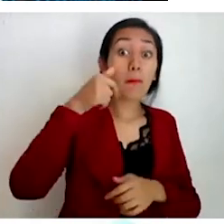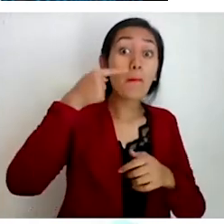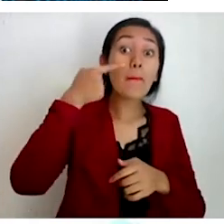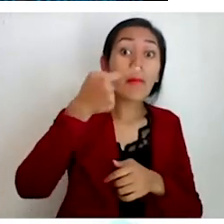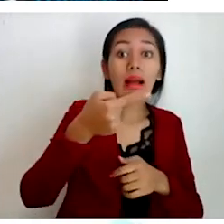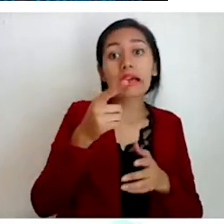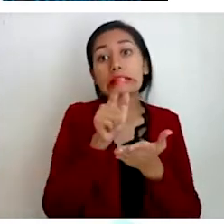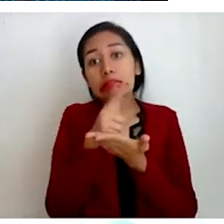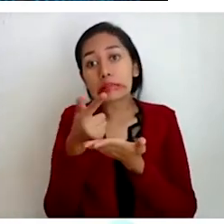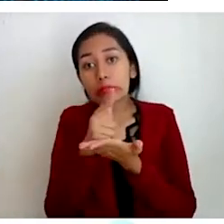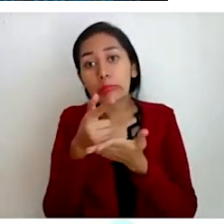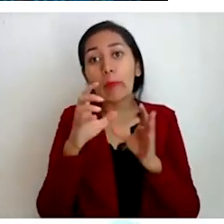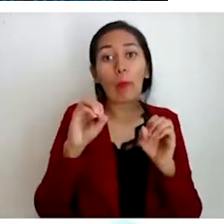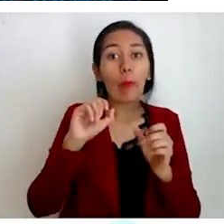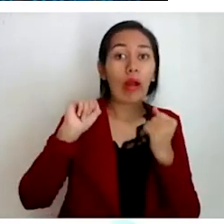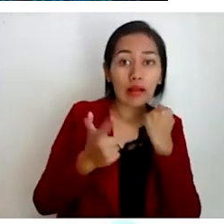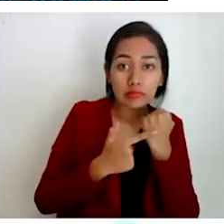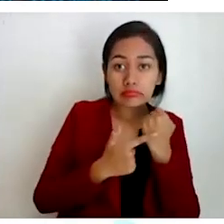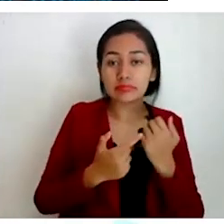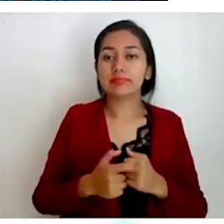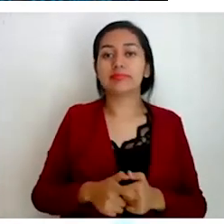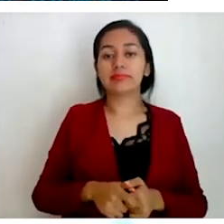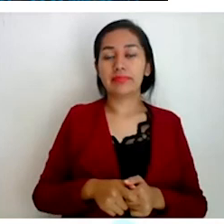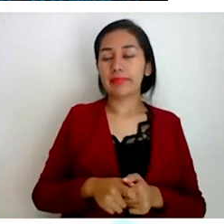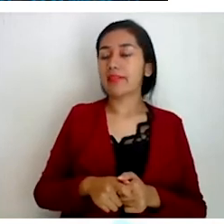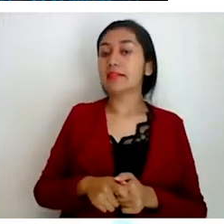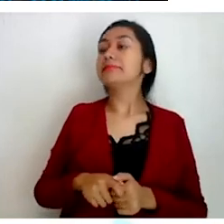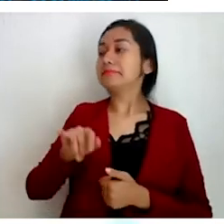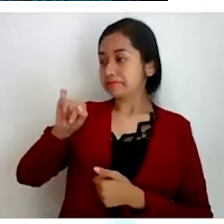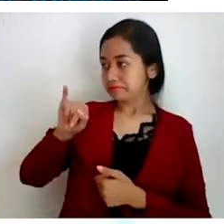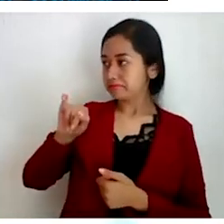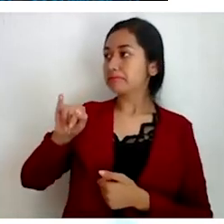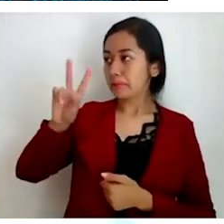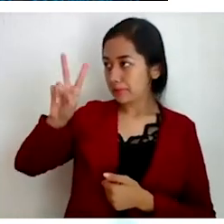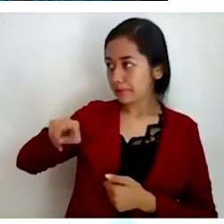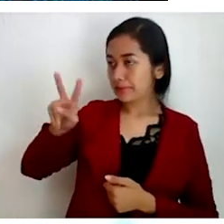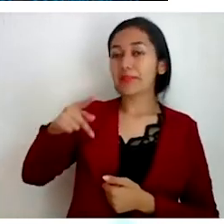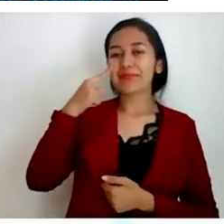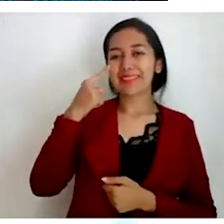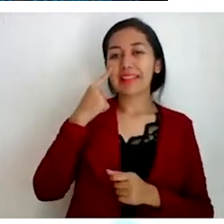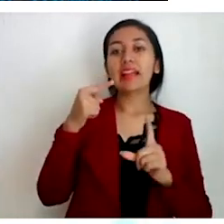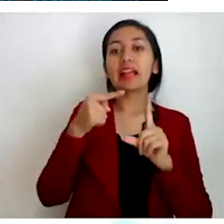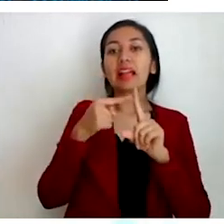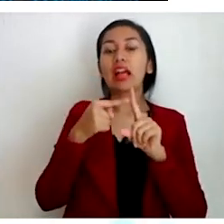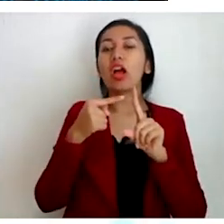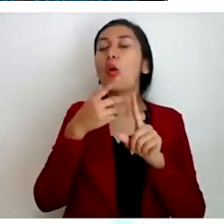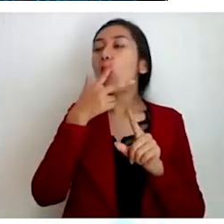esta misma obra de ficción que utiliza Omega Man, Soy